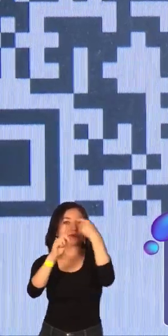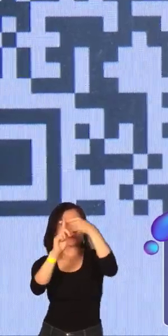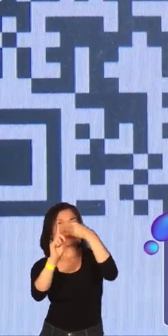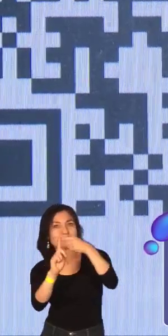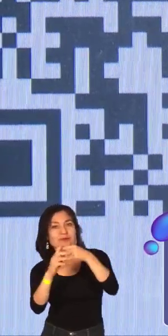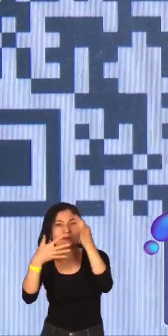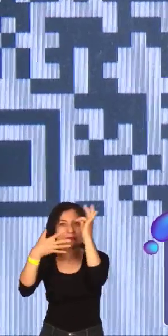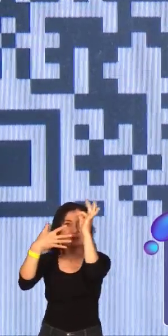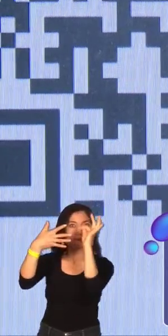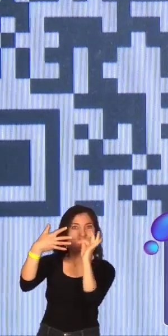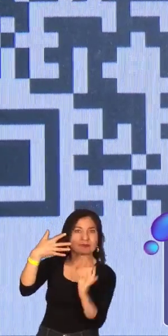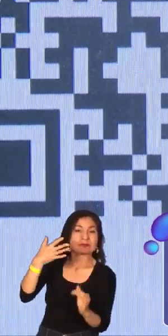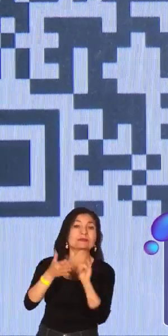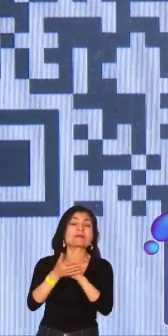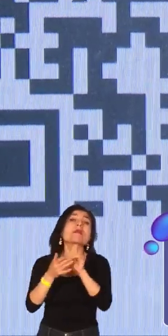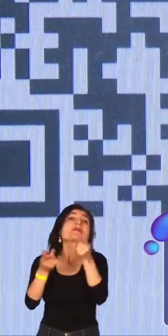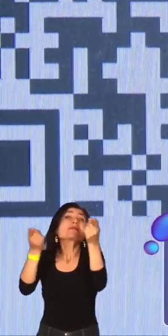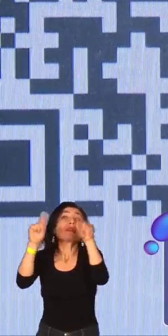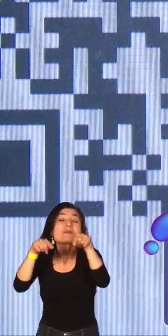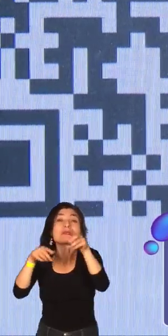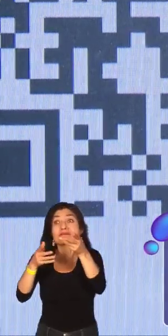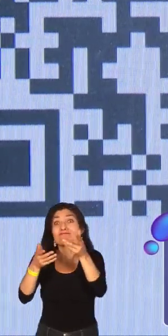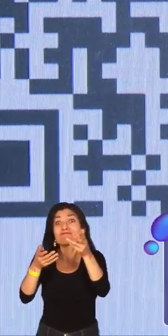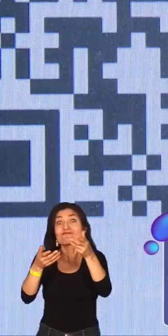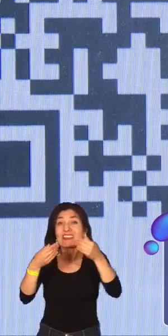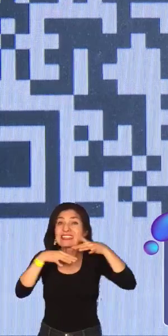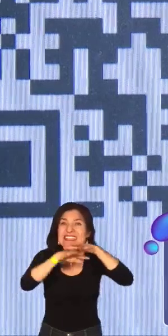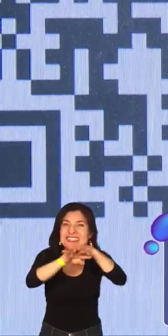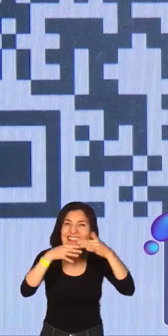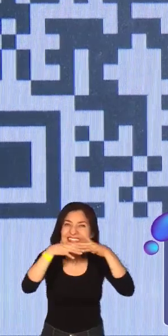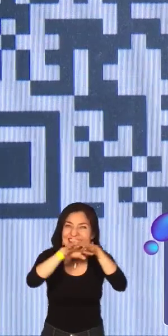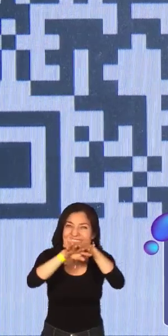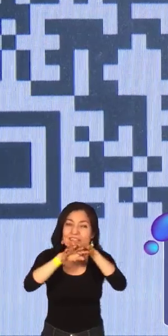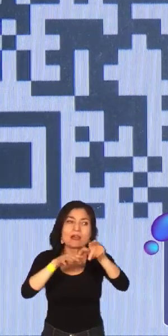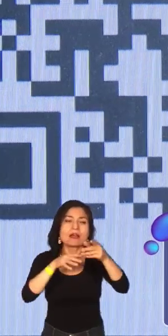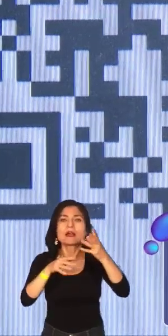de estas redes, además de intercambio de experiencias, hay